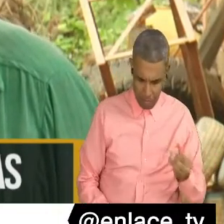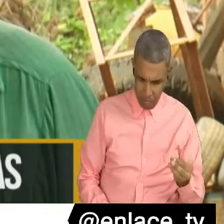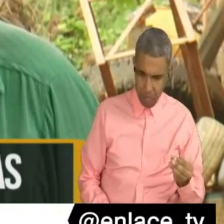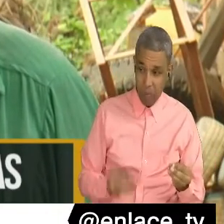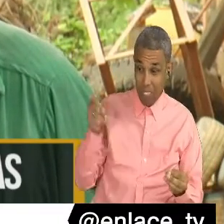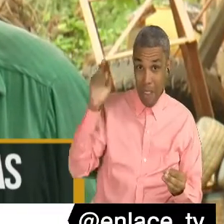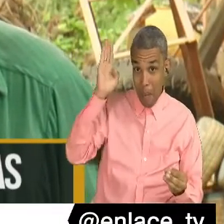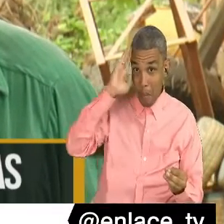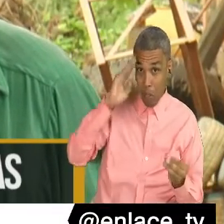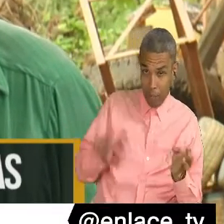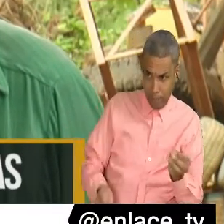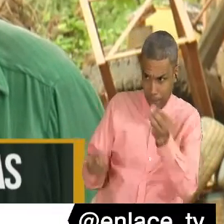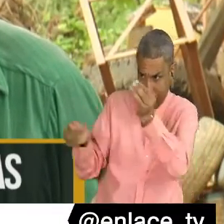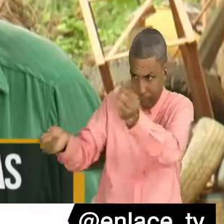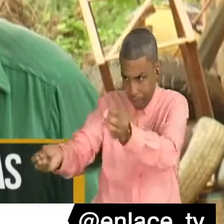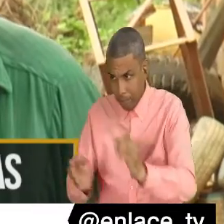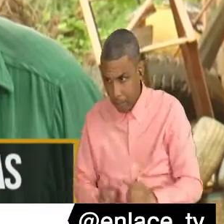y ahí